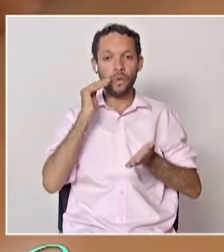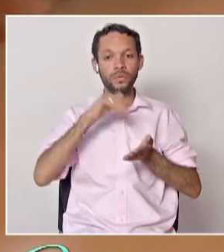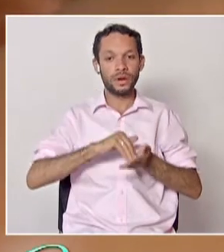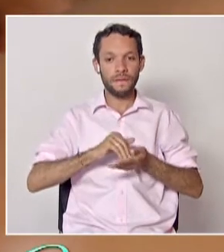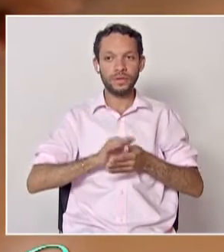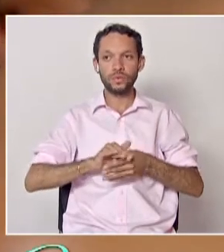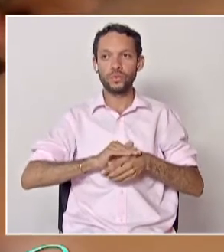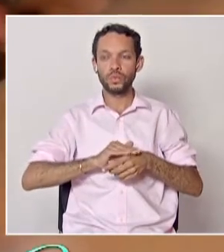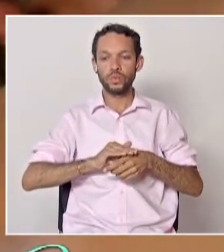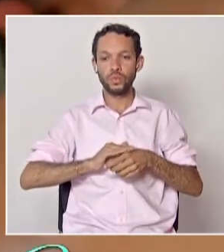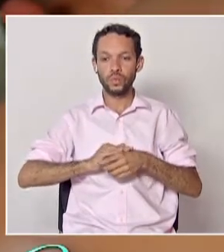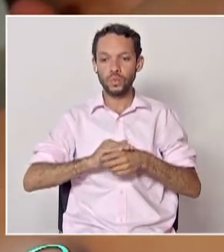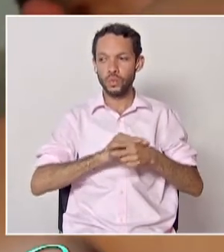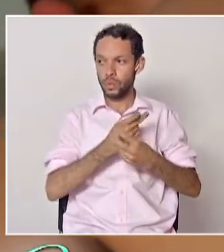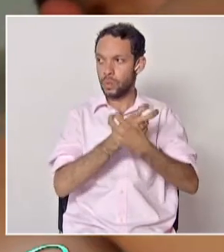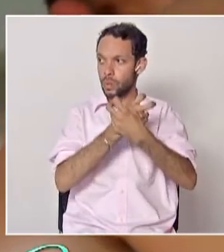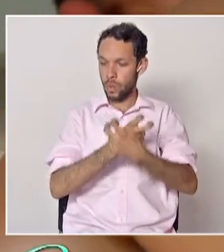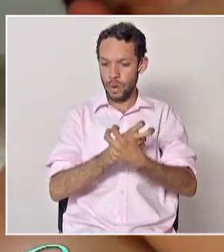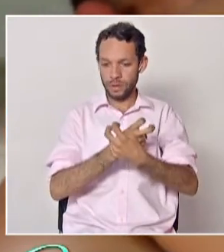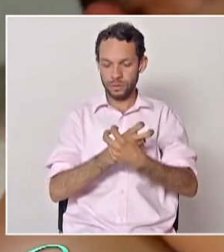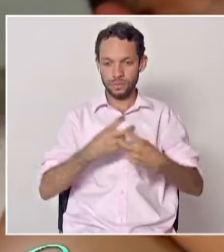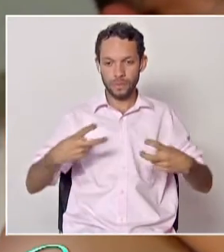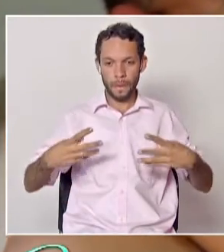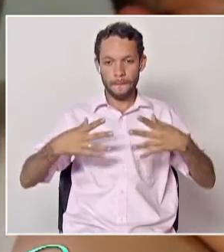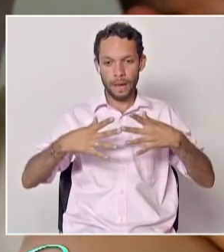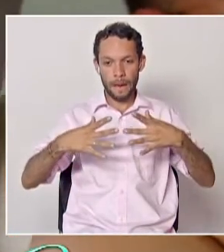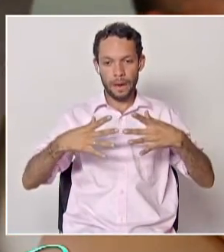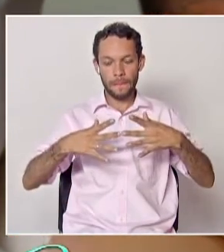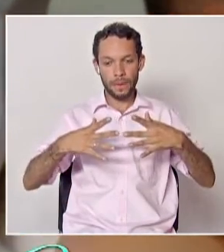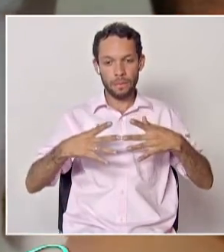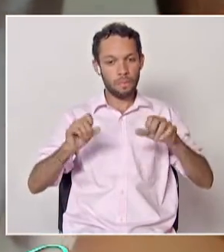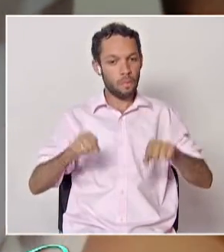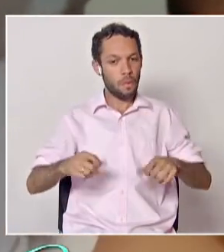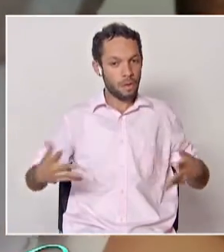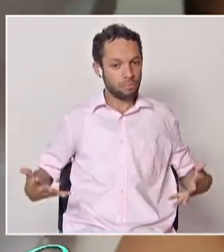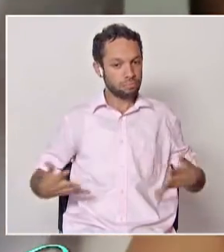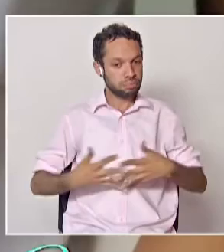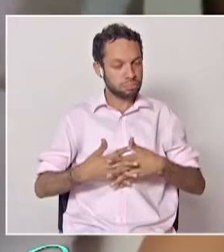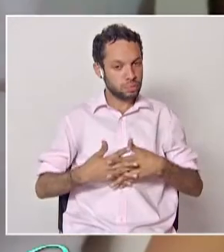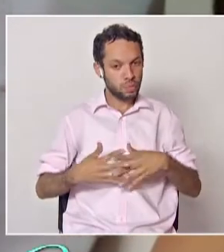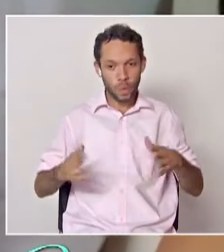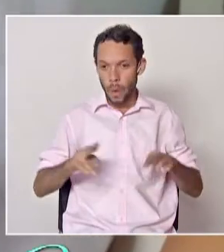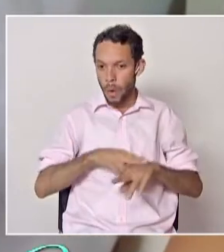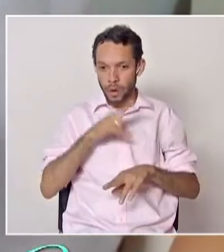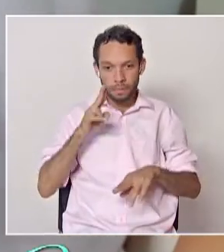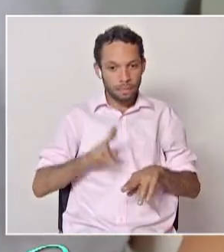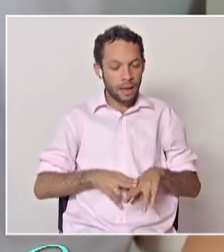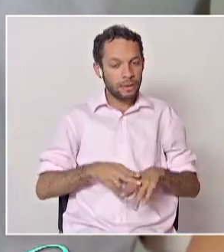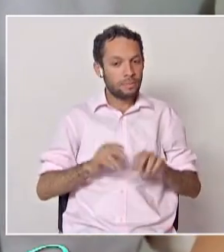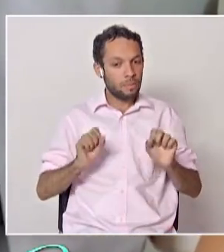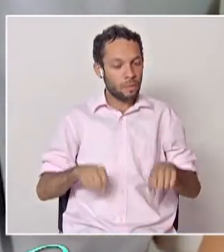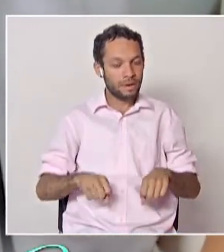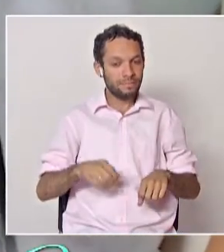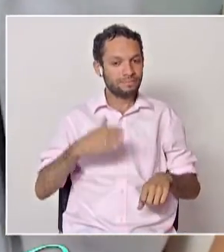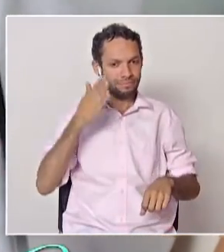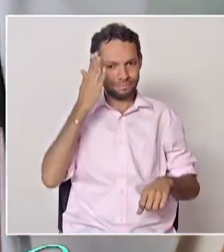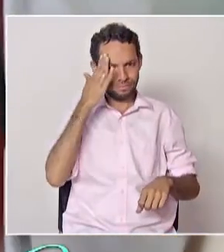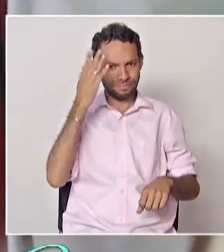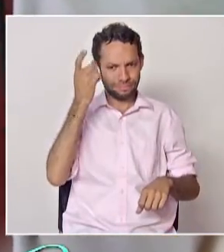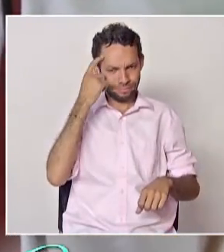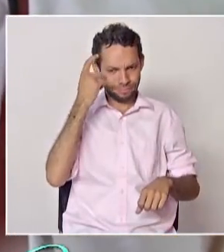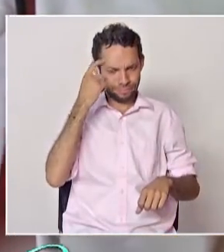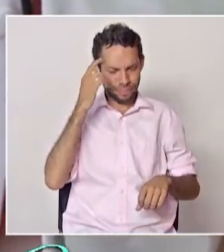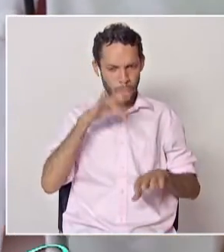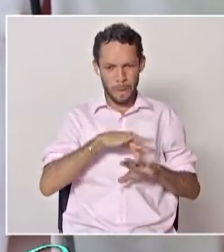de recuperar, de regenerar, digamos, todo lo que se perdió? El cuerpo es